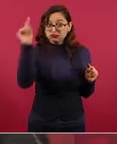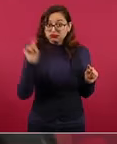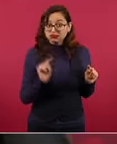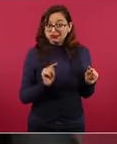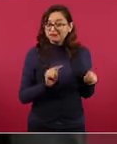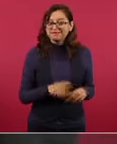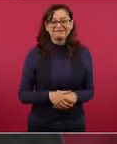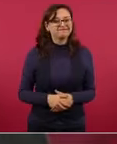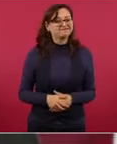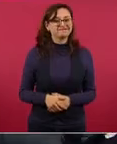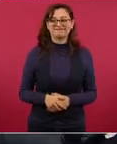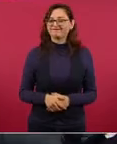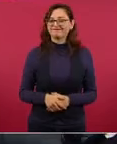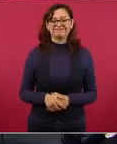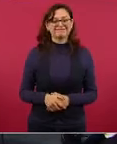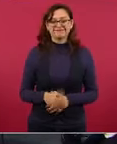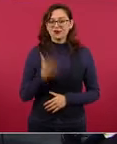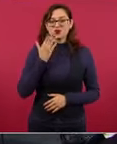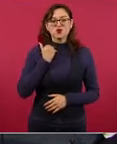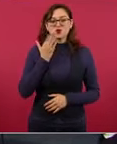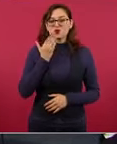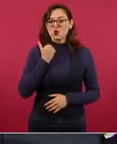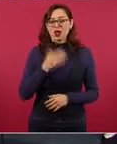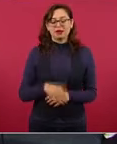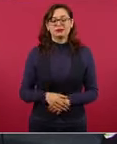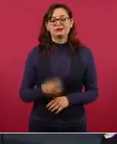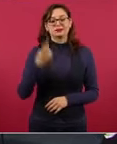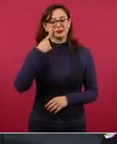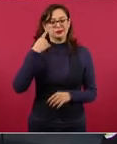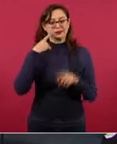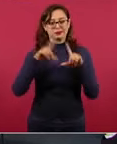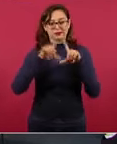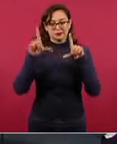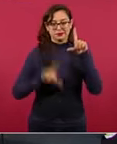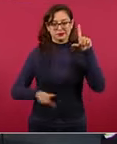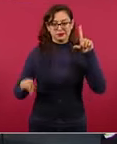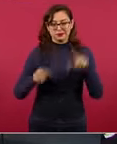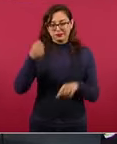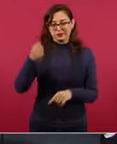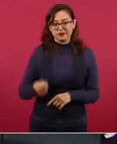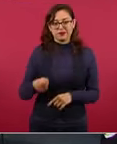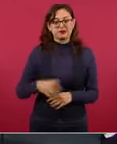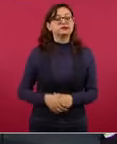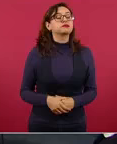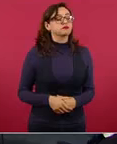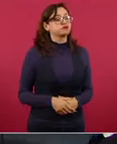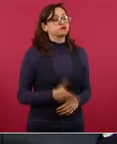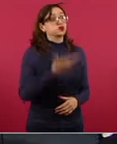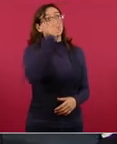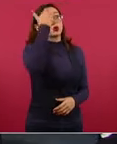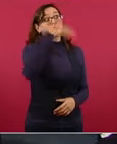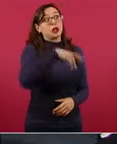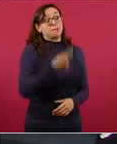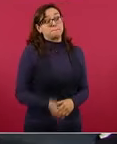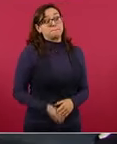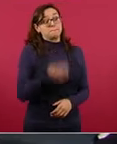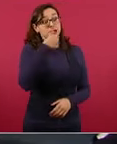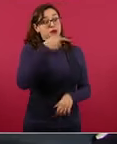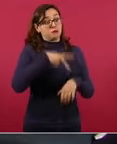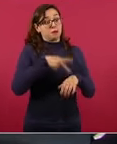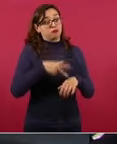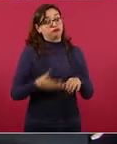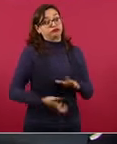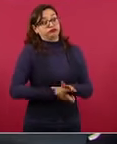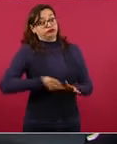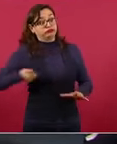por qué no pones el plano del sureste de hecho son pioneros los que están sacando ahorita es h en